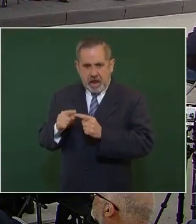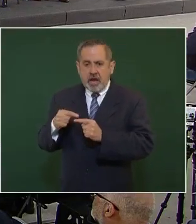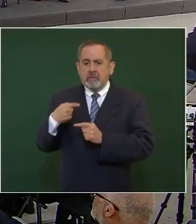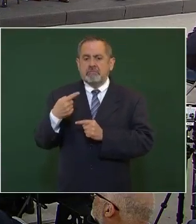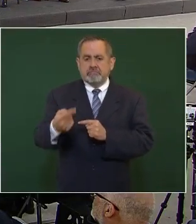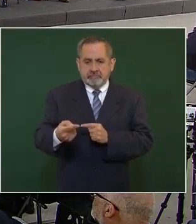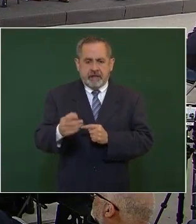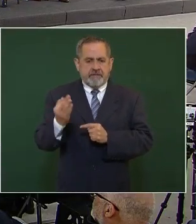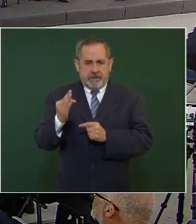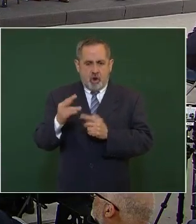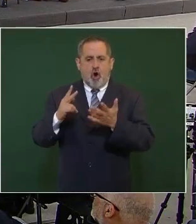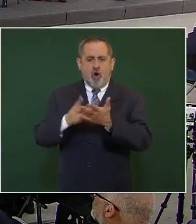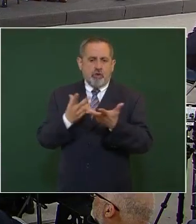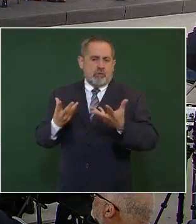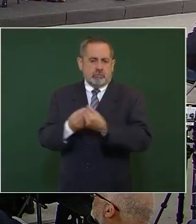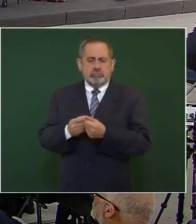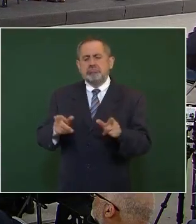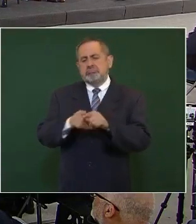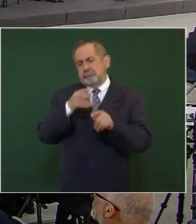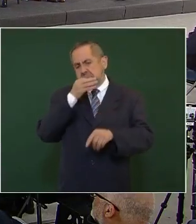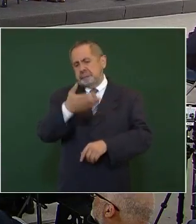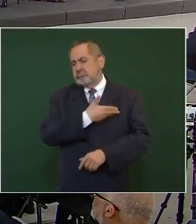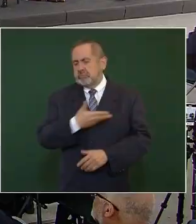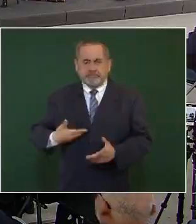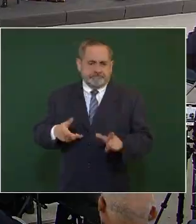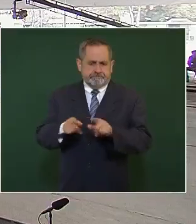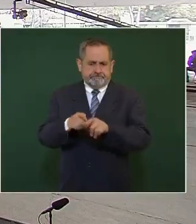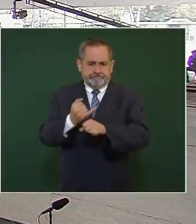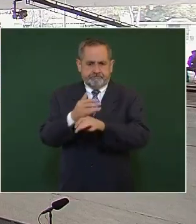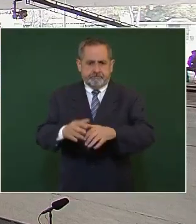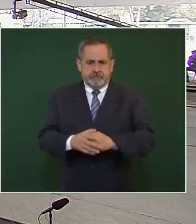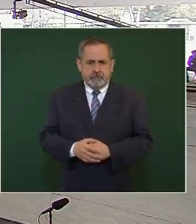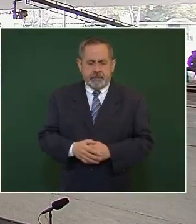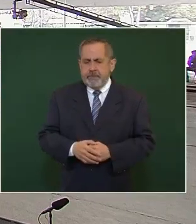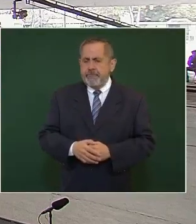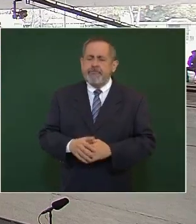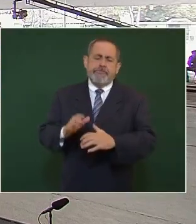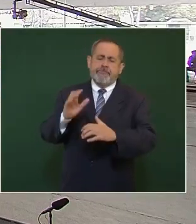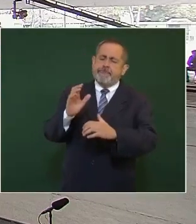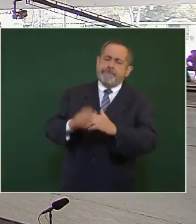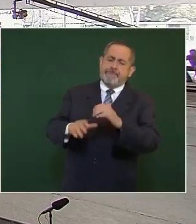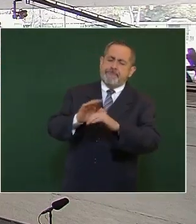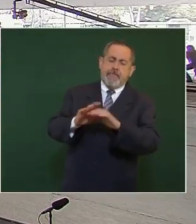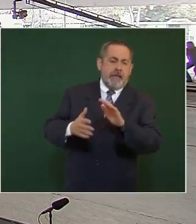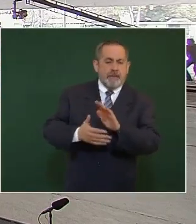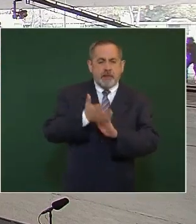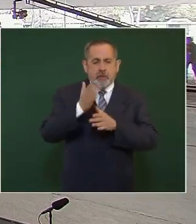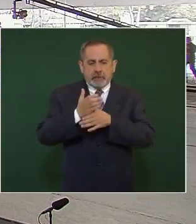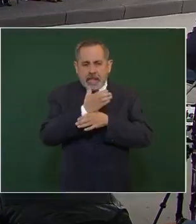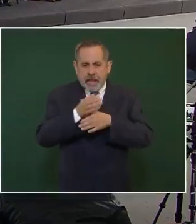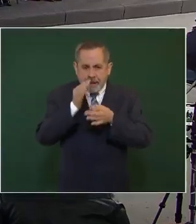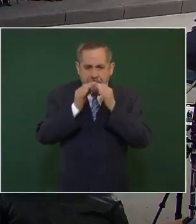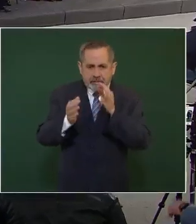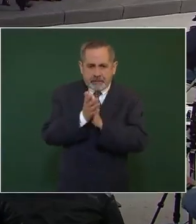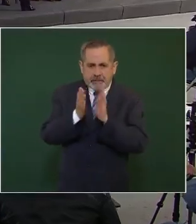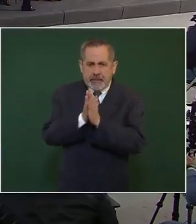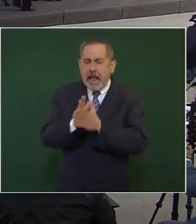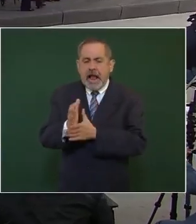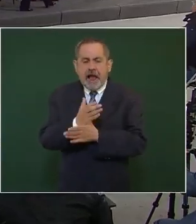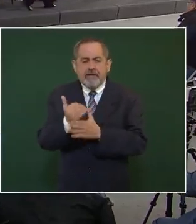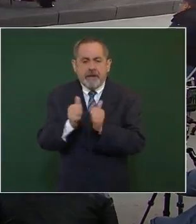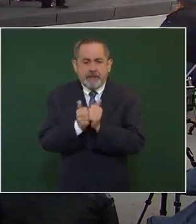haremos a finales de febrero. Eso sería, señor presidente. Ahora sí, vámonos al café. El café y el